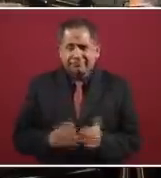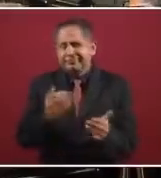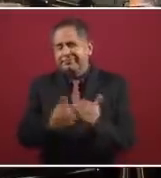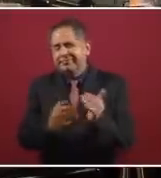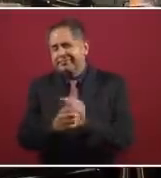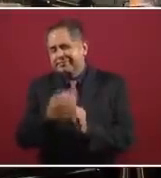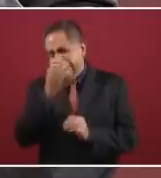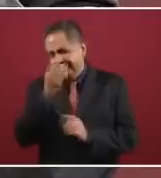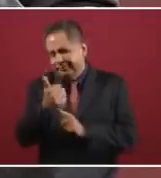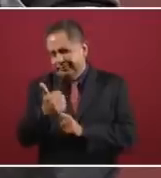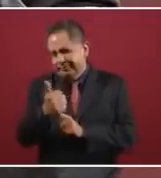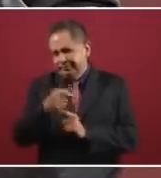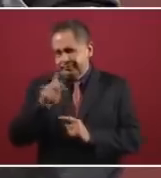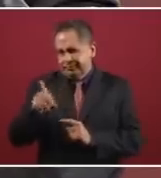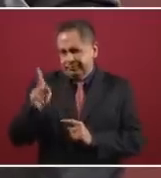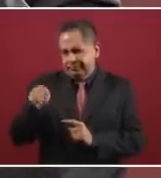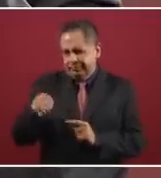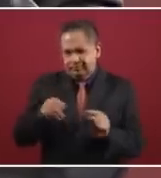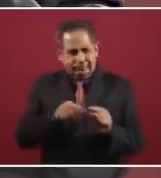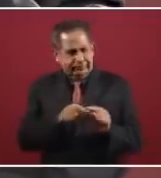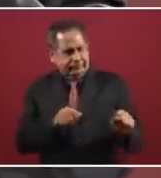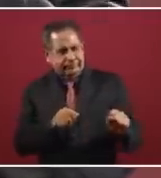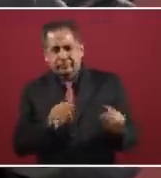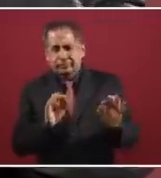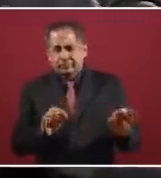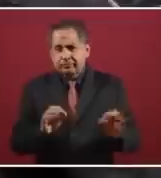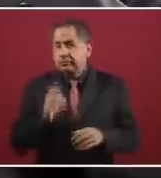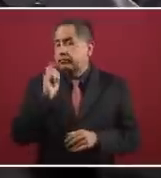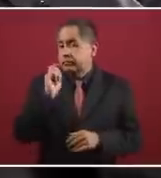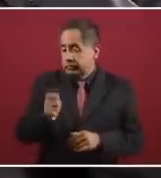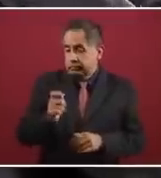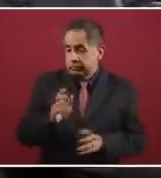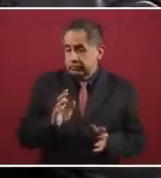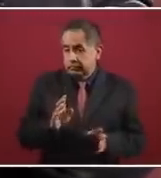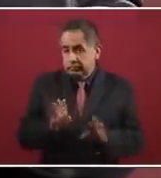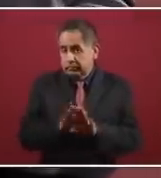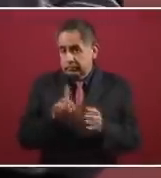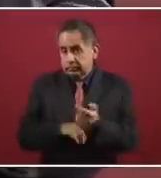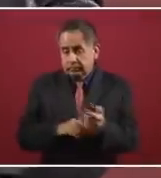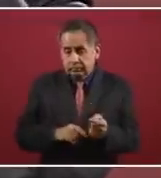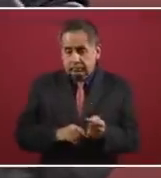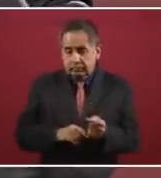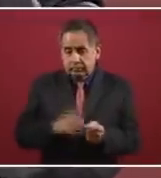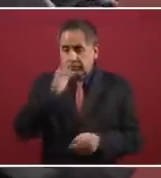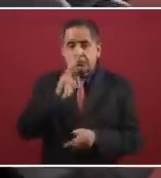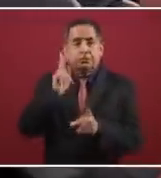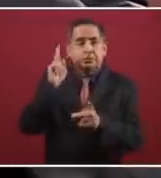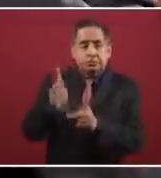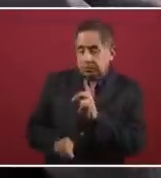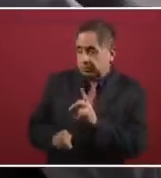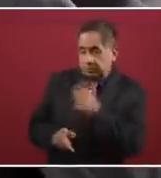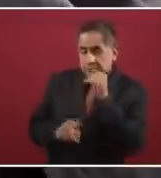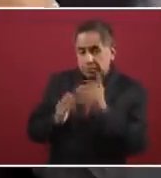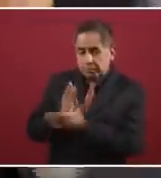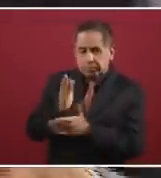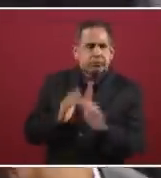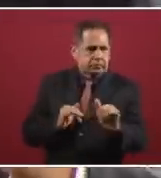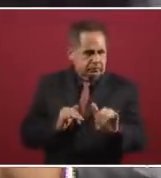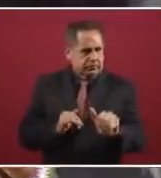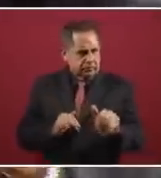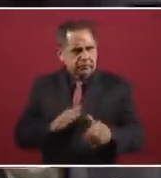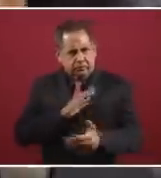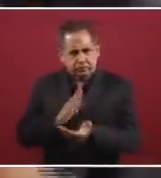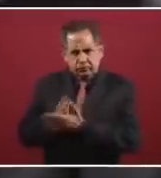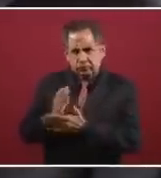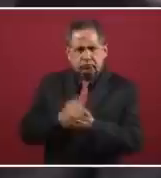pendientes esos 6 kilómetros y no quiere decir que esté interrumpido el paso, quiere decir que